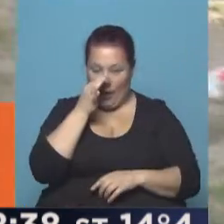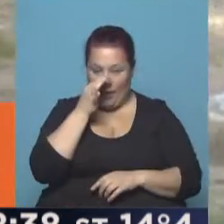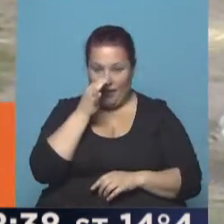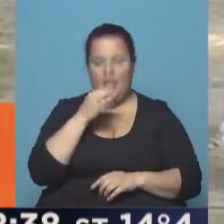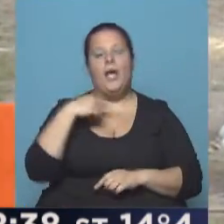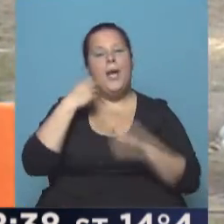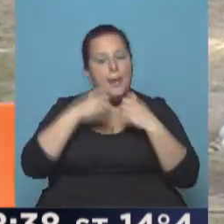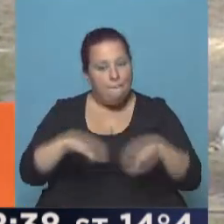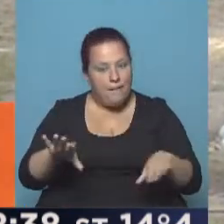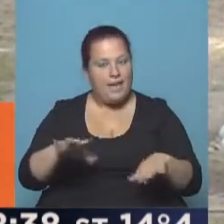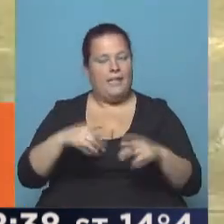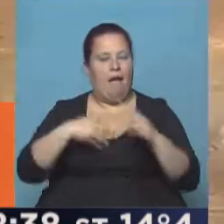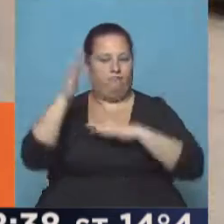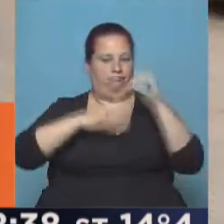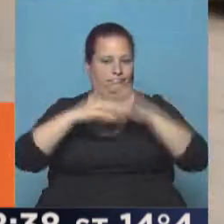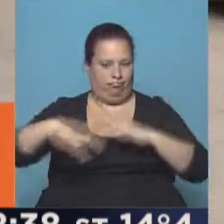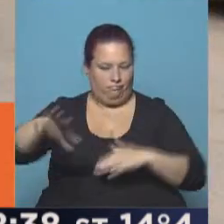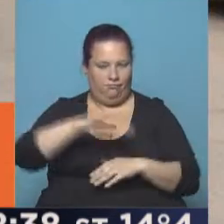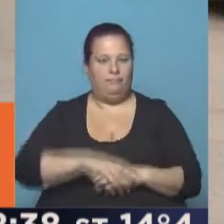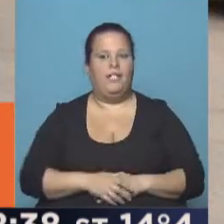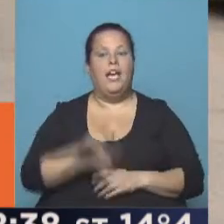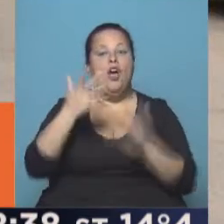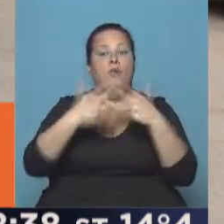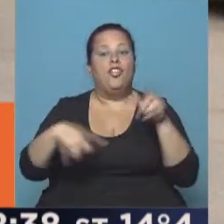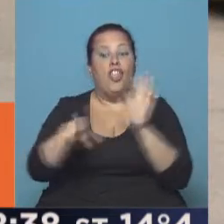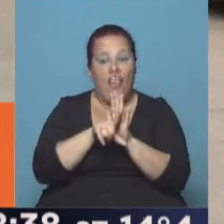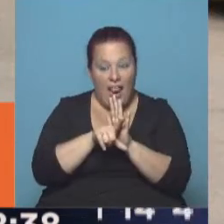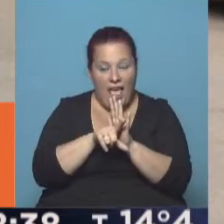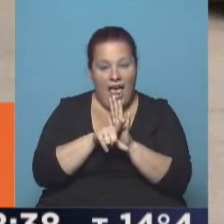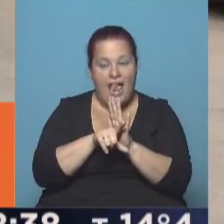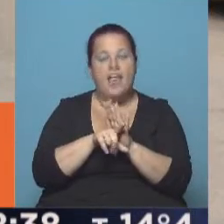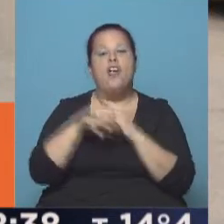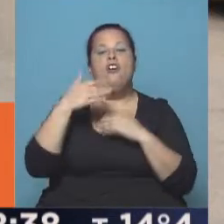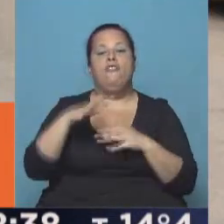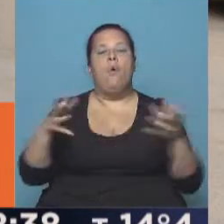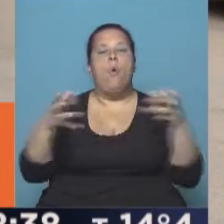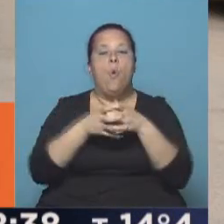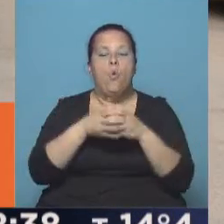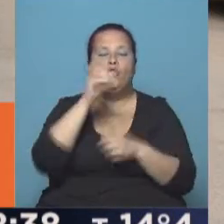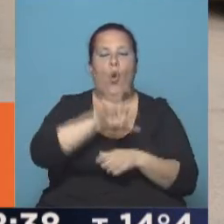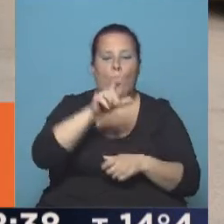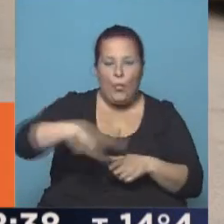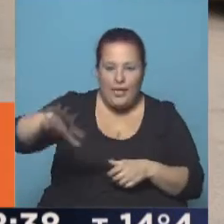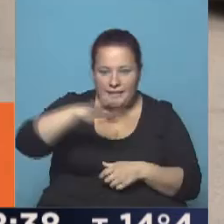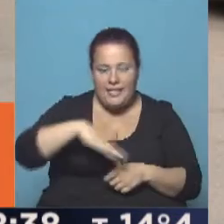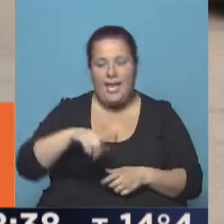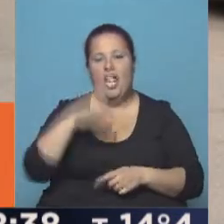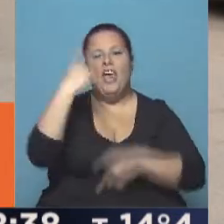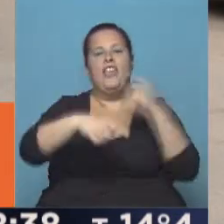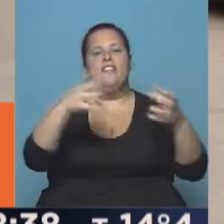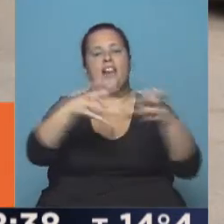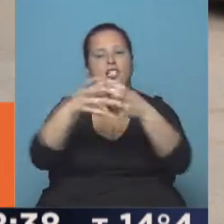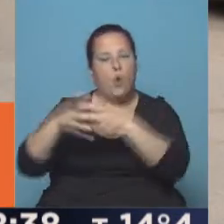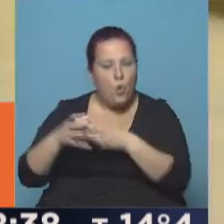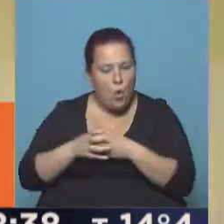va a comenzar a urbanizarse. Ese proyecto de ley se ha realizado en forma conjunta con los vecinos de distintos